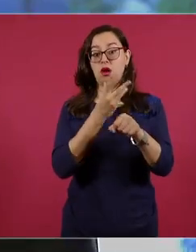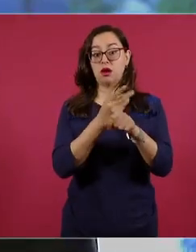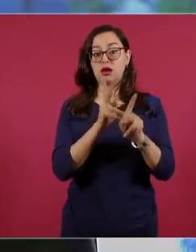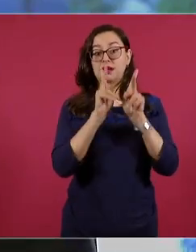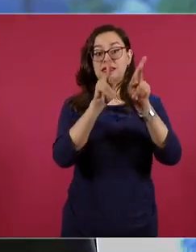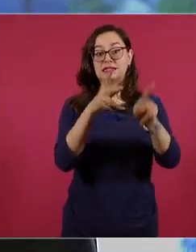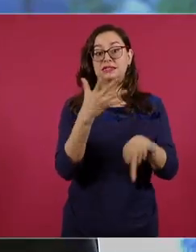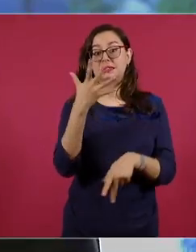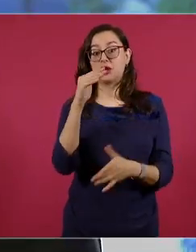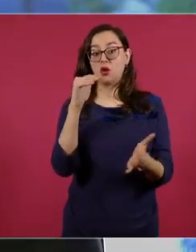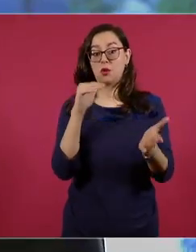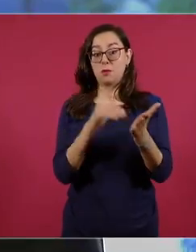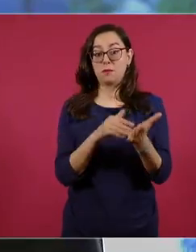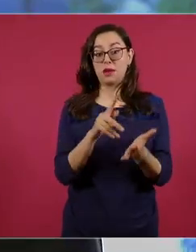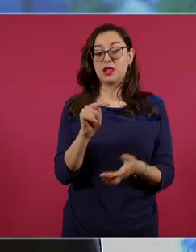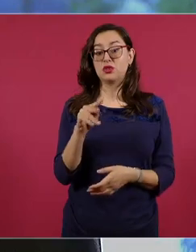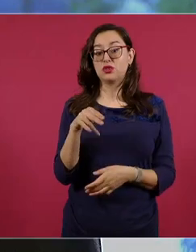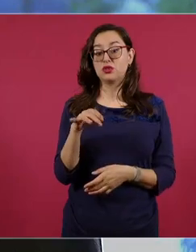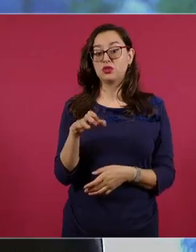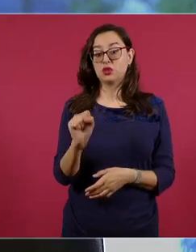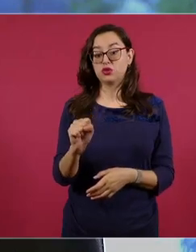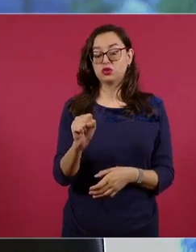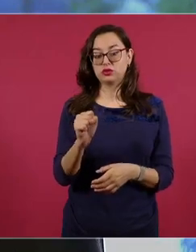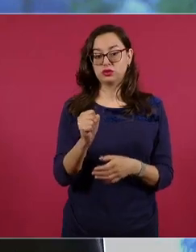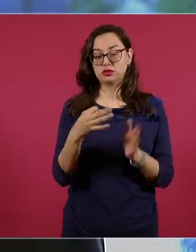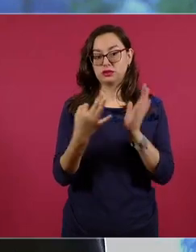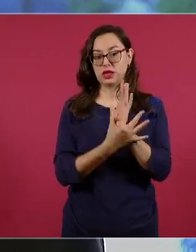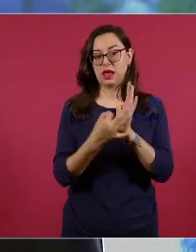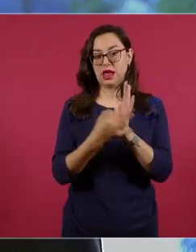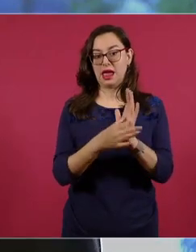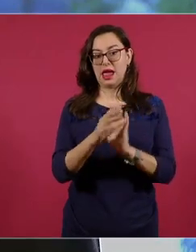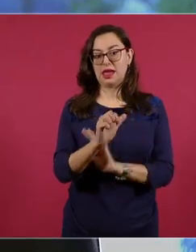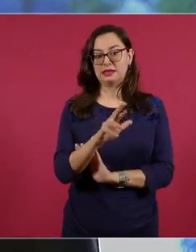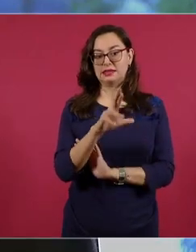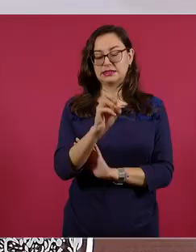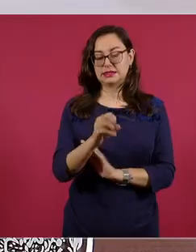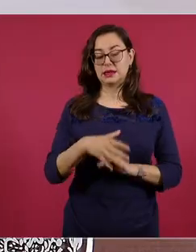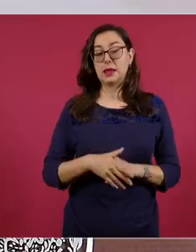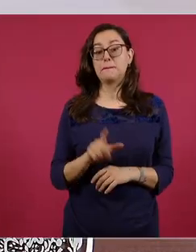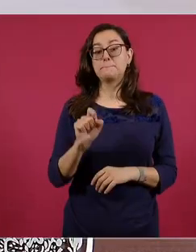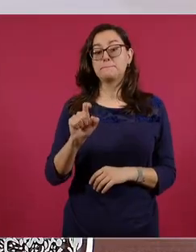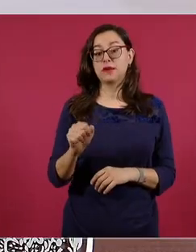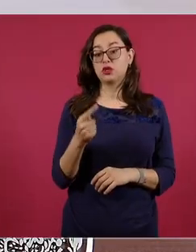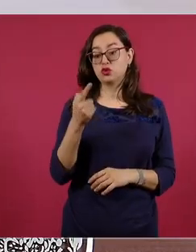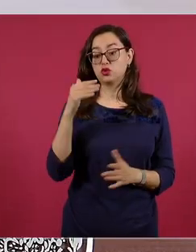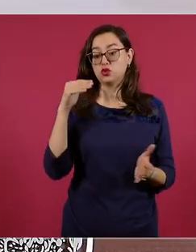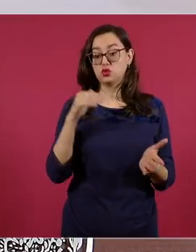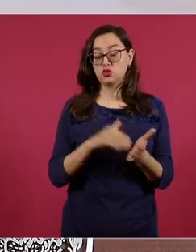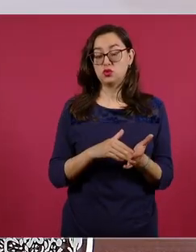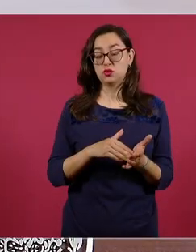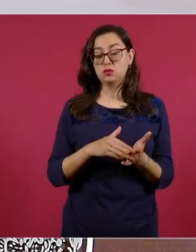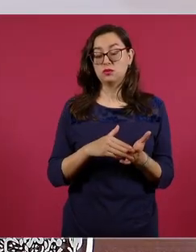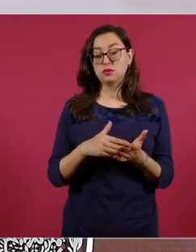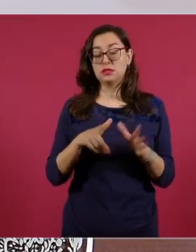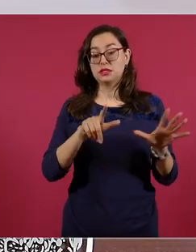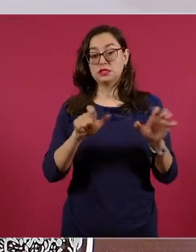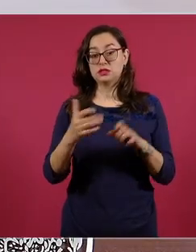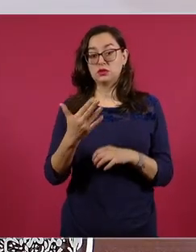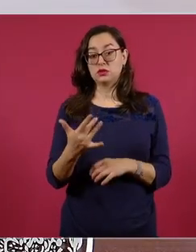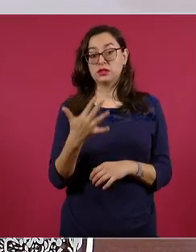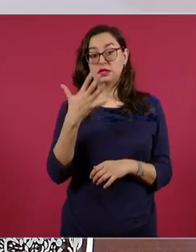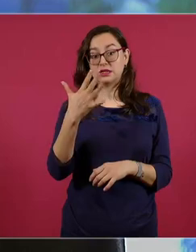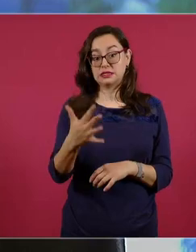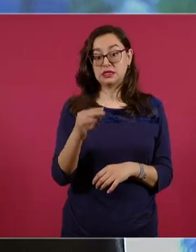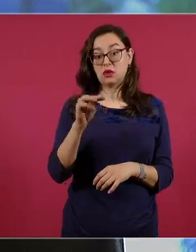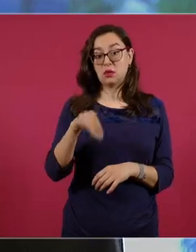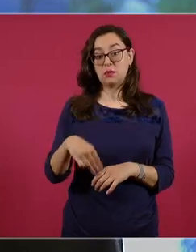5.000 toneladas de acero se utilizó en esta rehabilitación, concreto se utilizaron 21.655 metros cúbicos y se